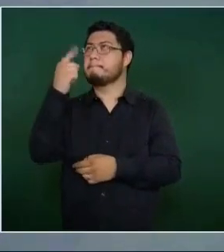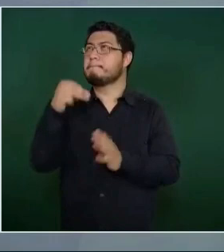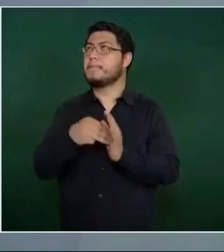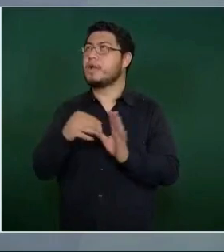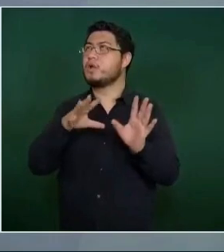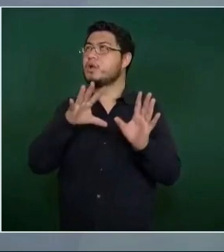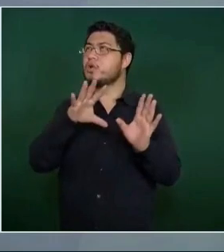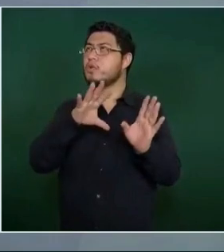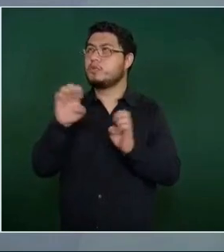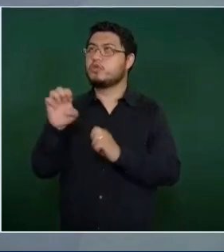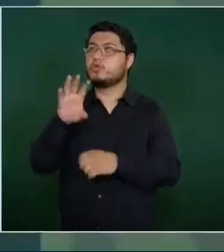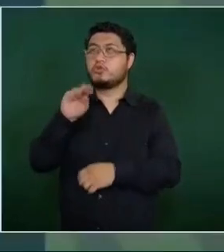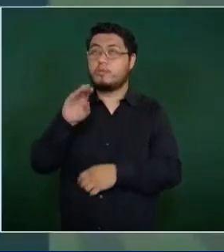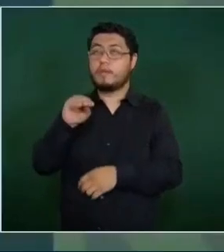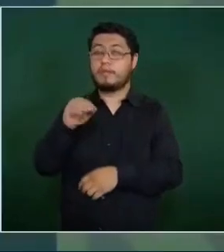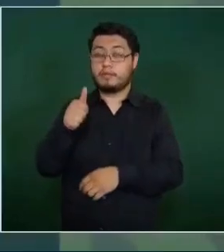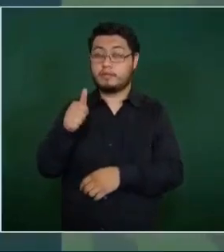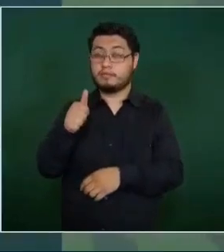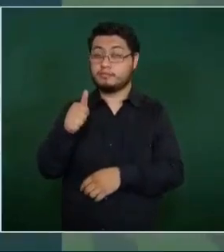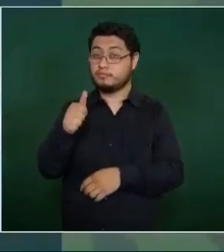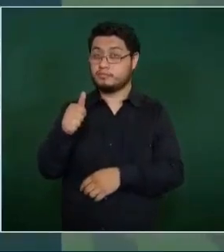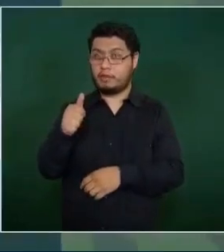1996, que no hace mucho,